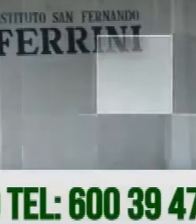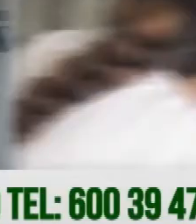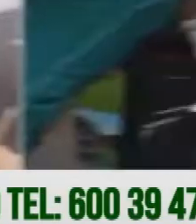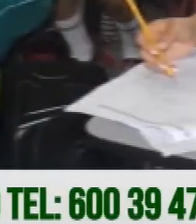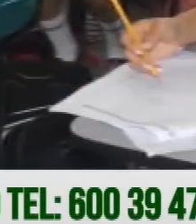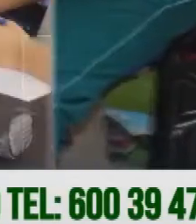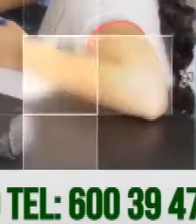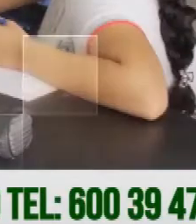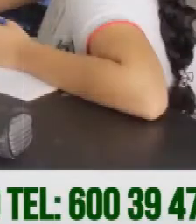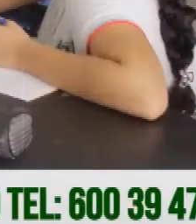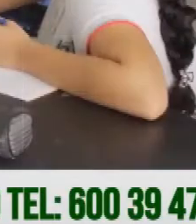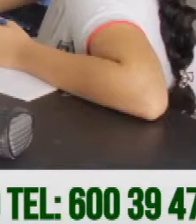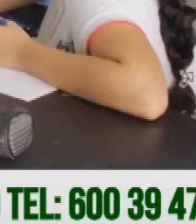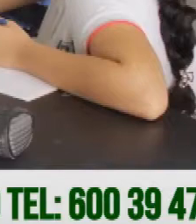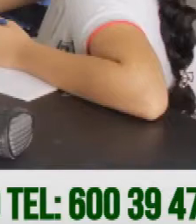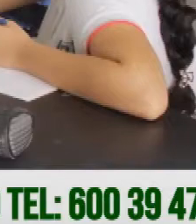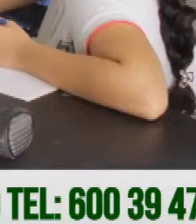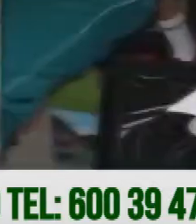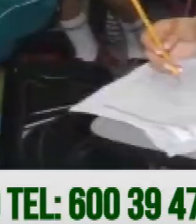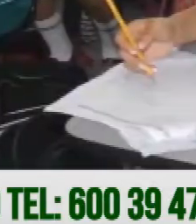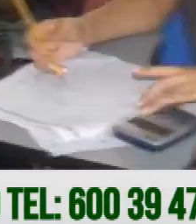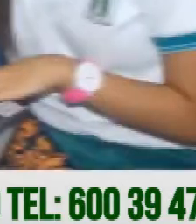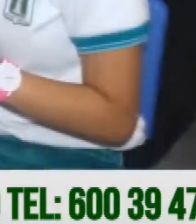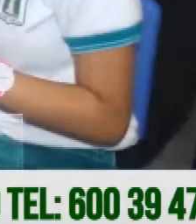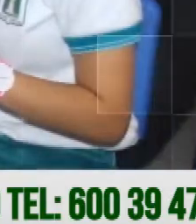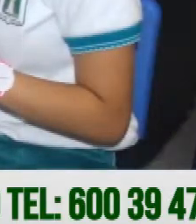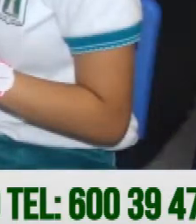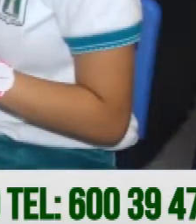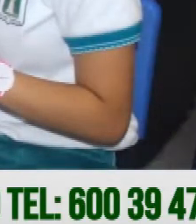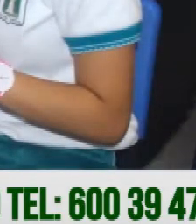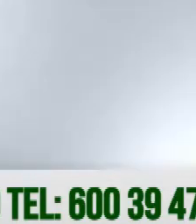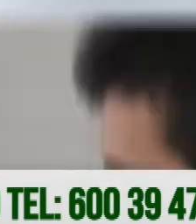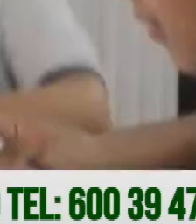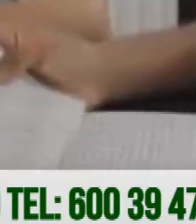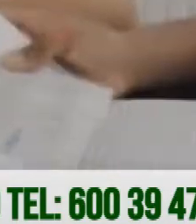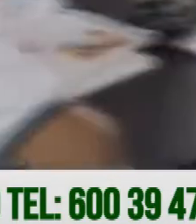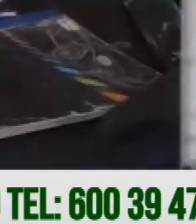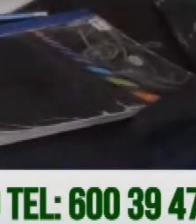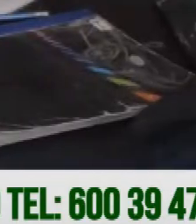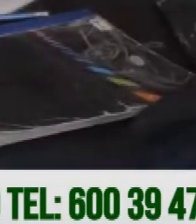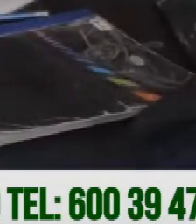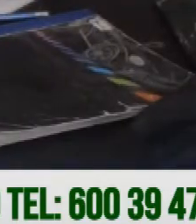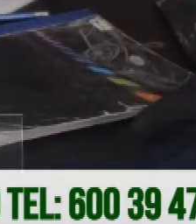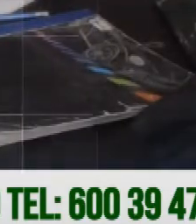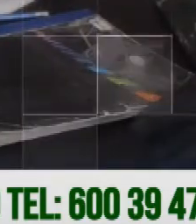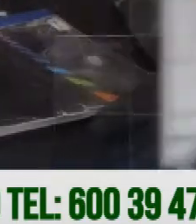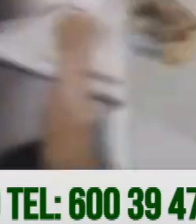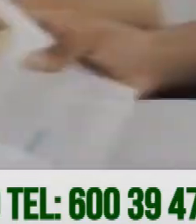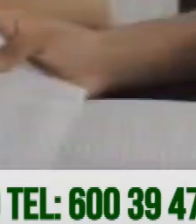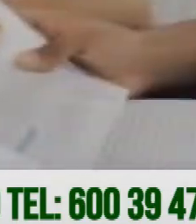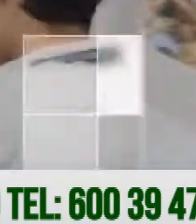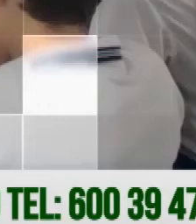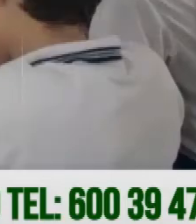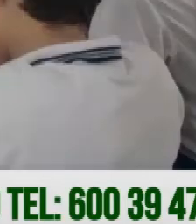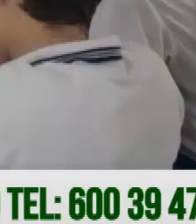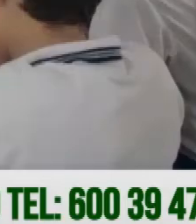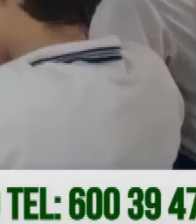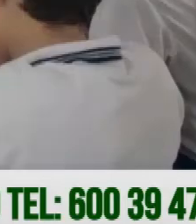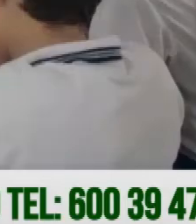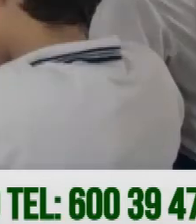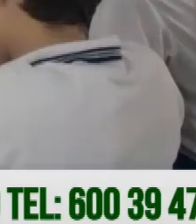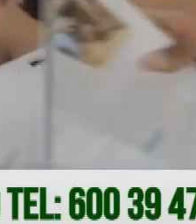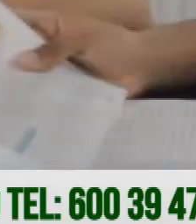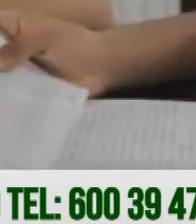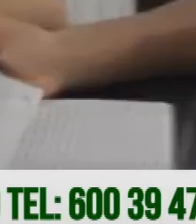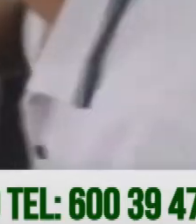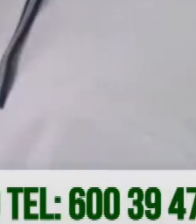Instituto San Fernando Ferrini, primaria y bachillerato, en jornada diurna, o si lo prefiere, bachillerato por ciclos, 2 grados en un año, en